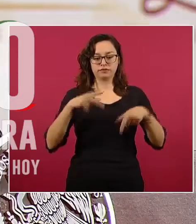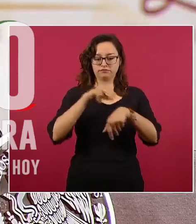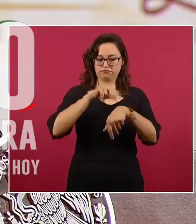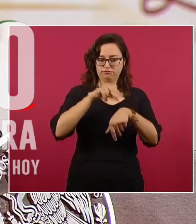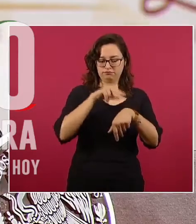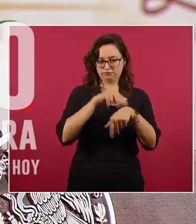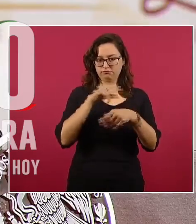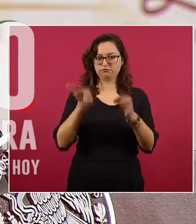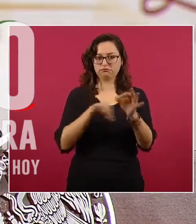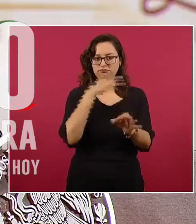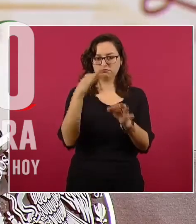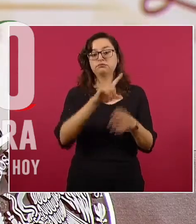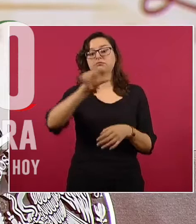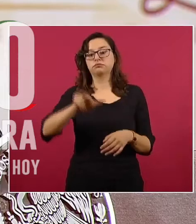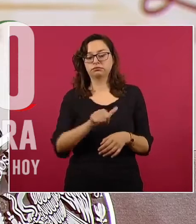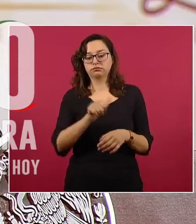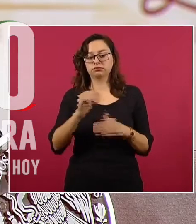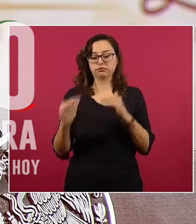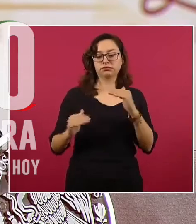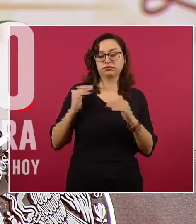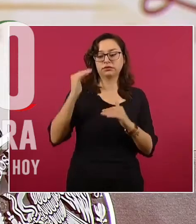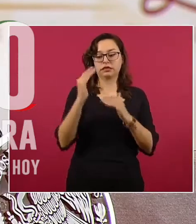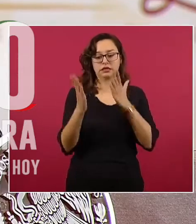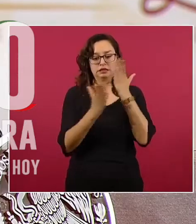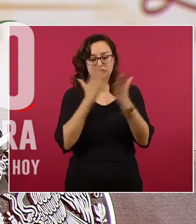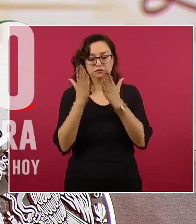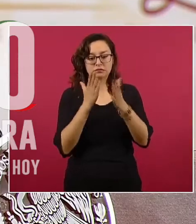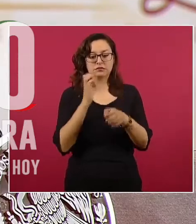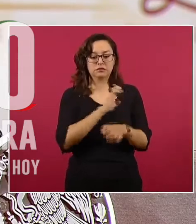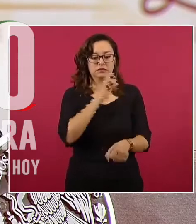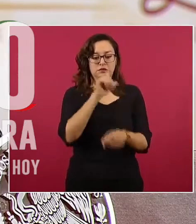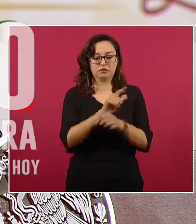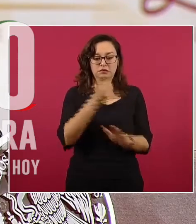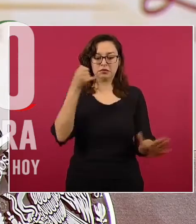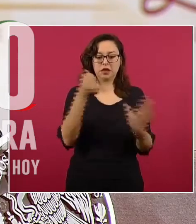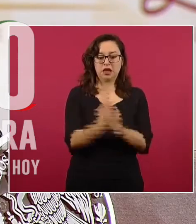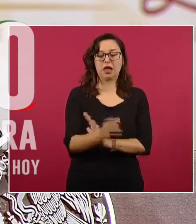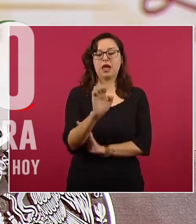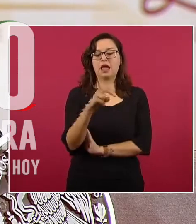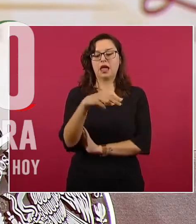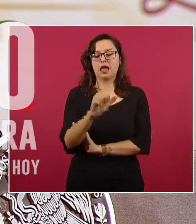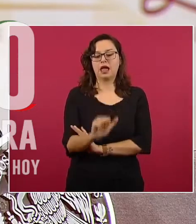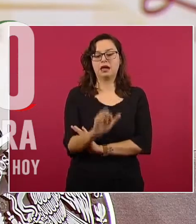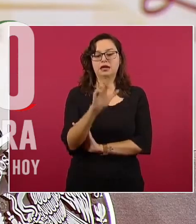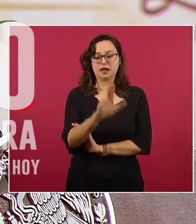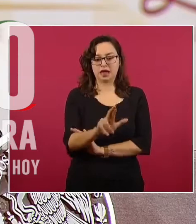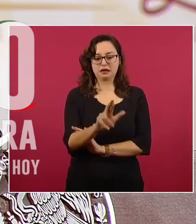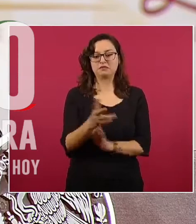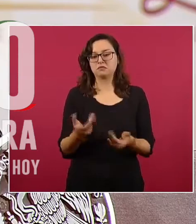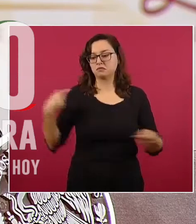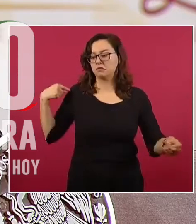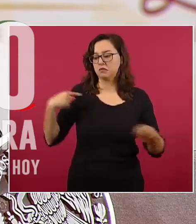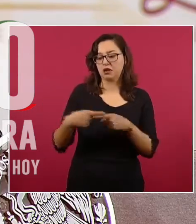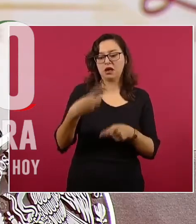está regulado por ENARM, el examen nacional para ingresar a una especialidad, ha sido fortalecido desde